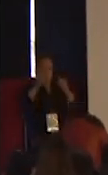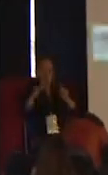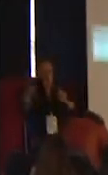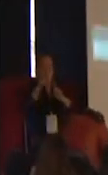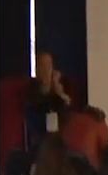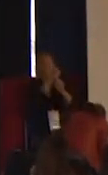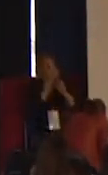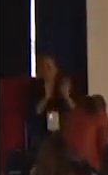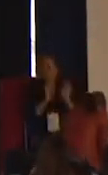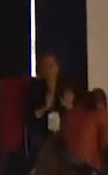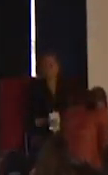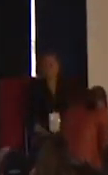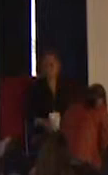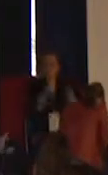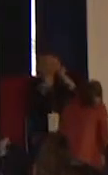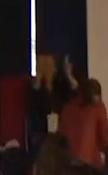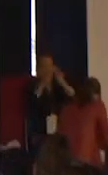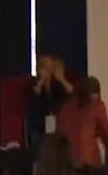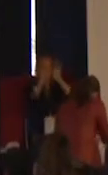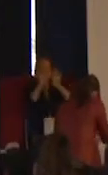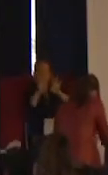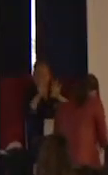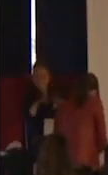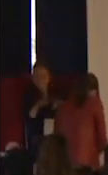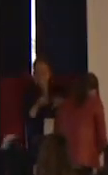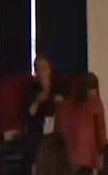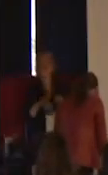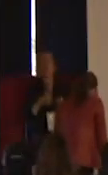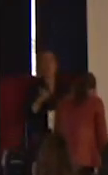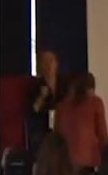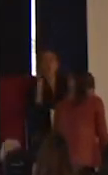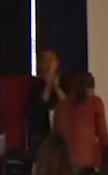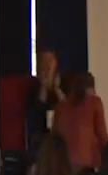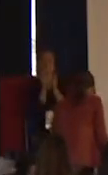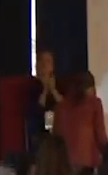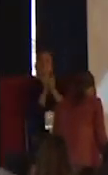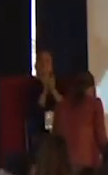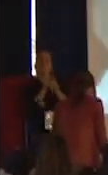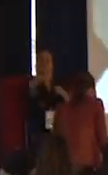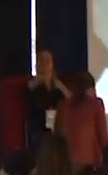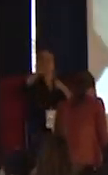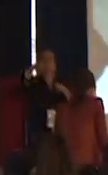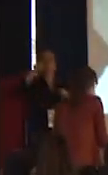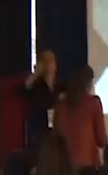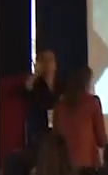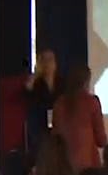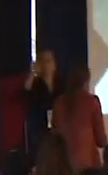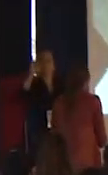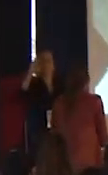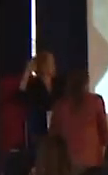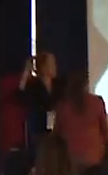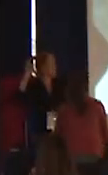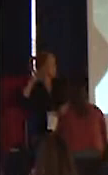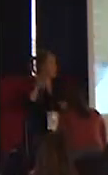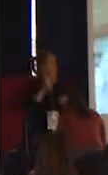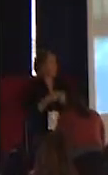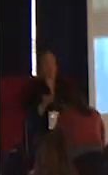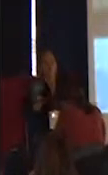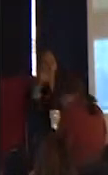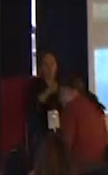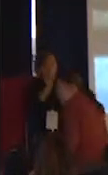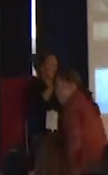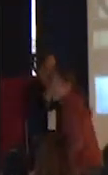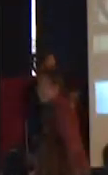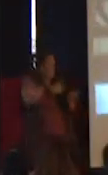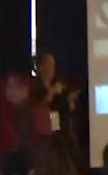saquen. El día de hoy venimos con nuestra compañera Patricia a hablarles del cuerpo. Mi nombre es María Leticia Rodríguez